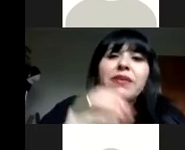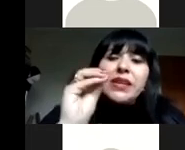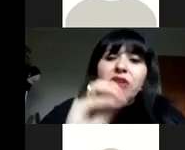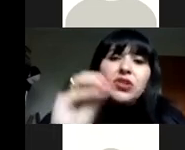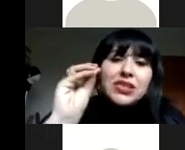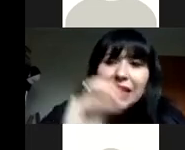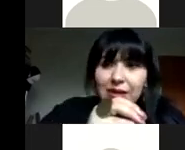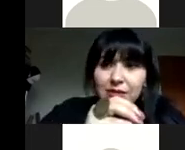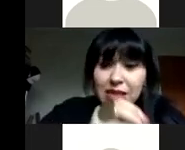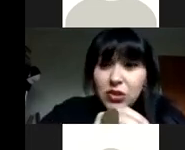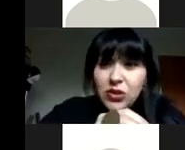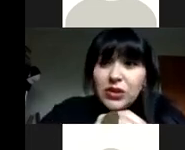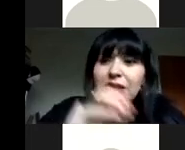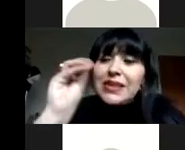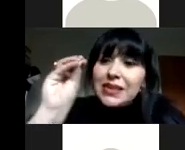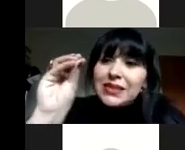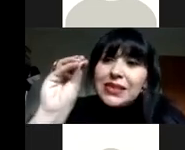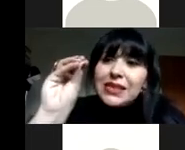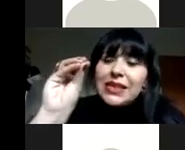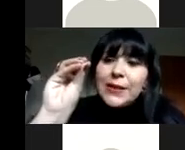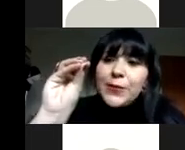sistema nervioso central, ¿cierto?